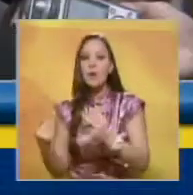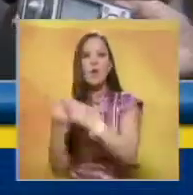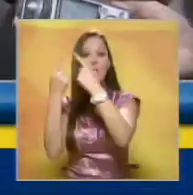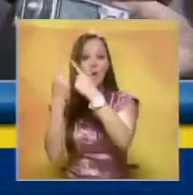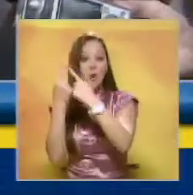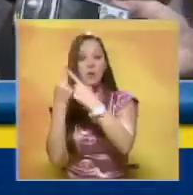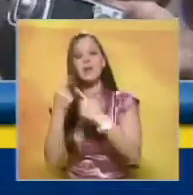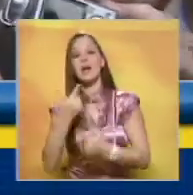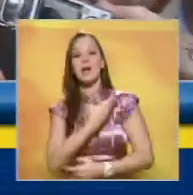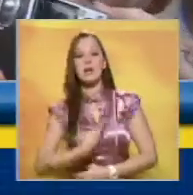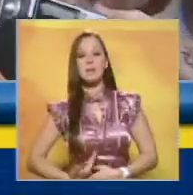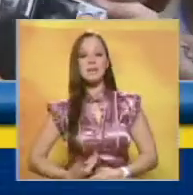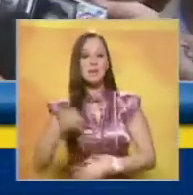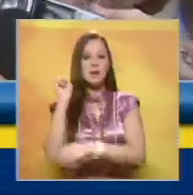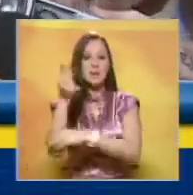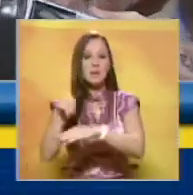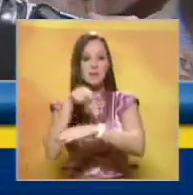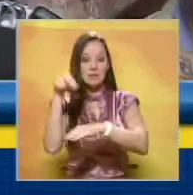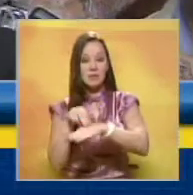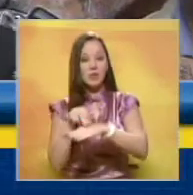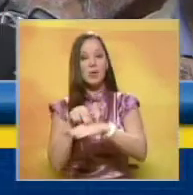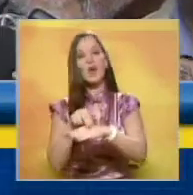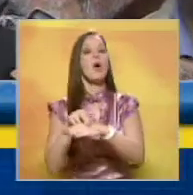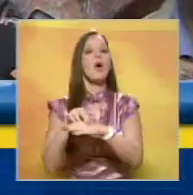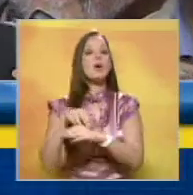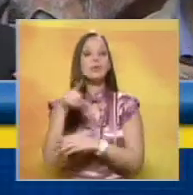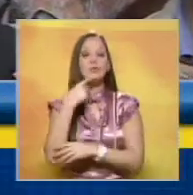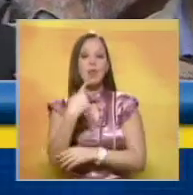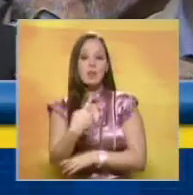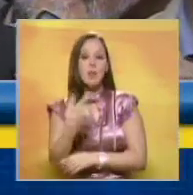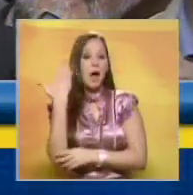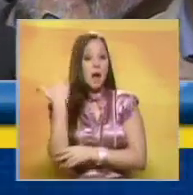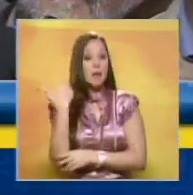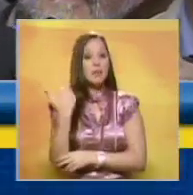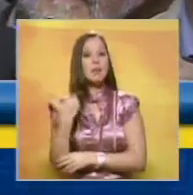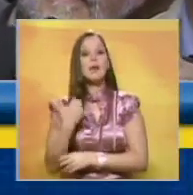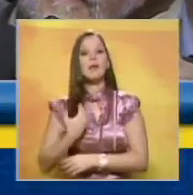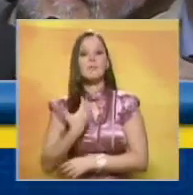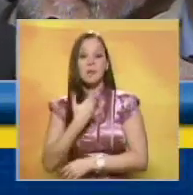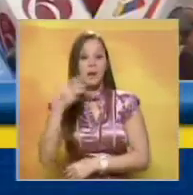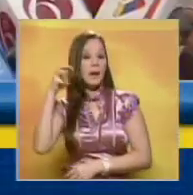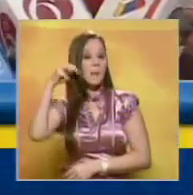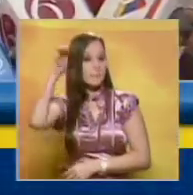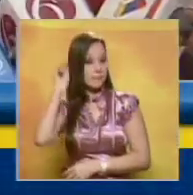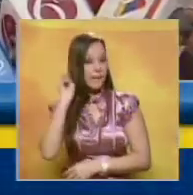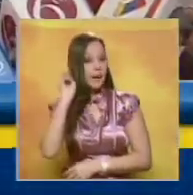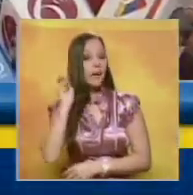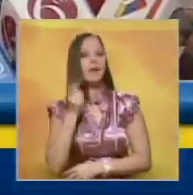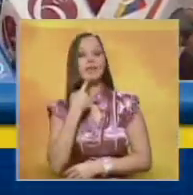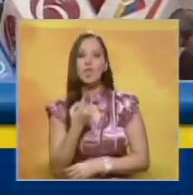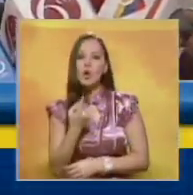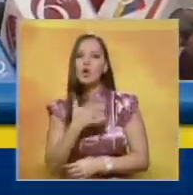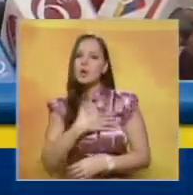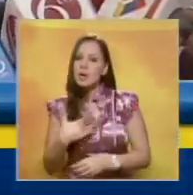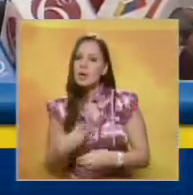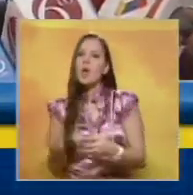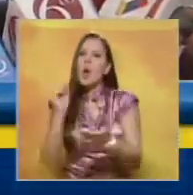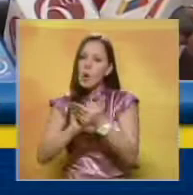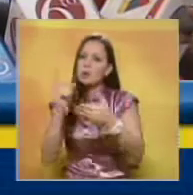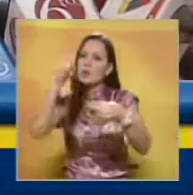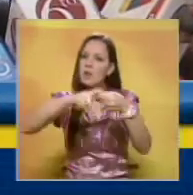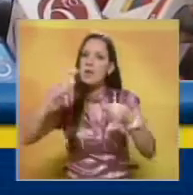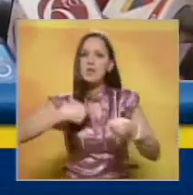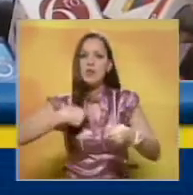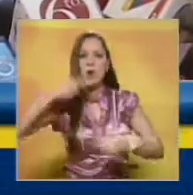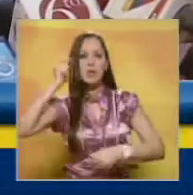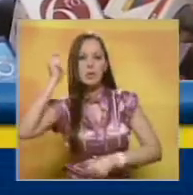la Asamblea Nacional, diputado Diosdado Cabello Rondón. La ex parlamentaria solicitó que se ordenara su reincorporación al cargo de diputada